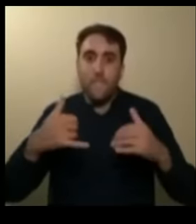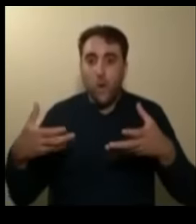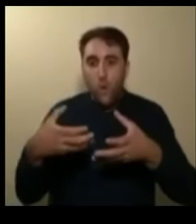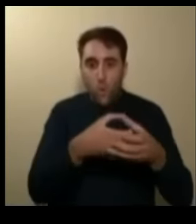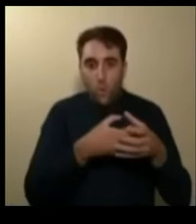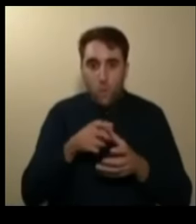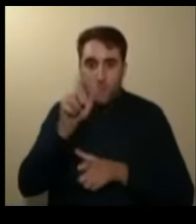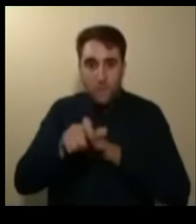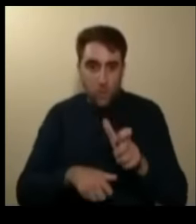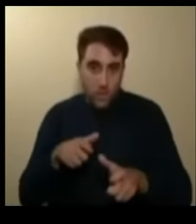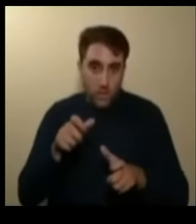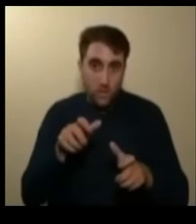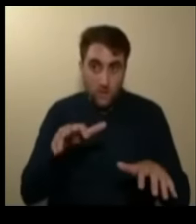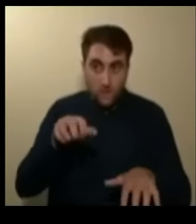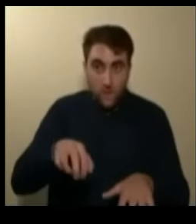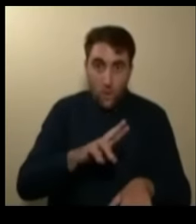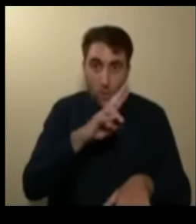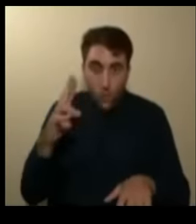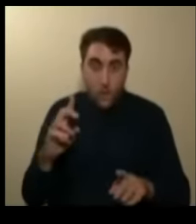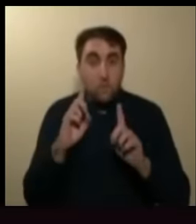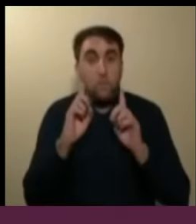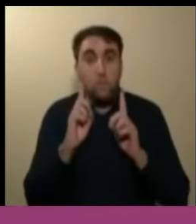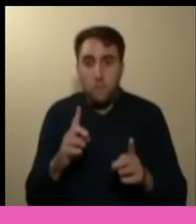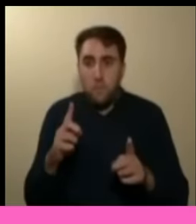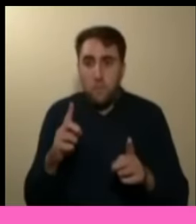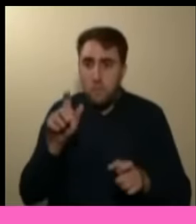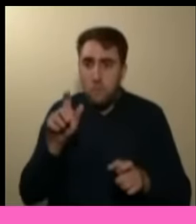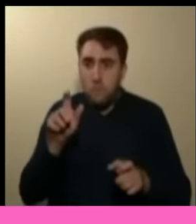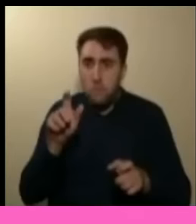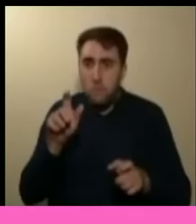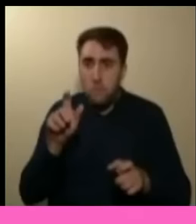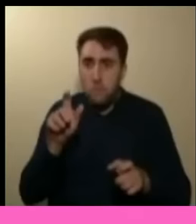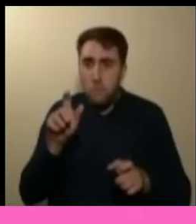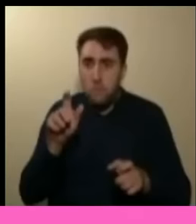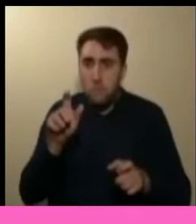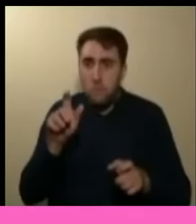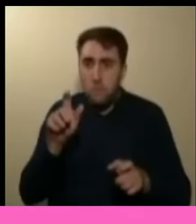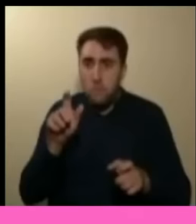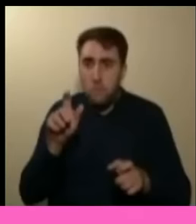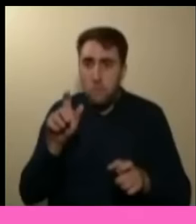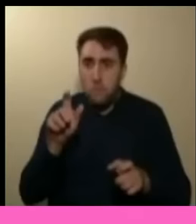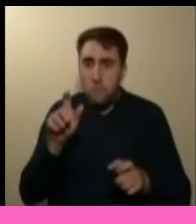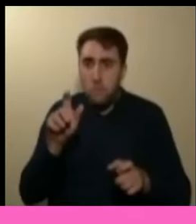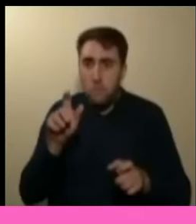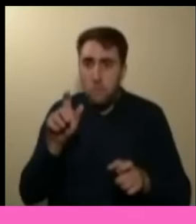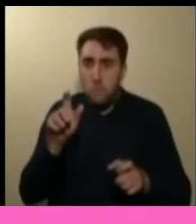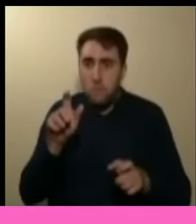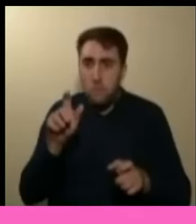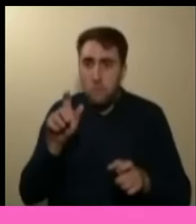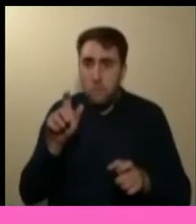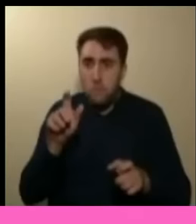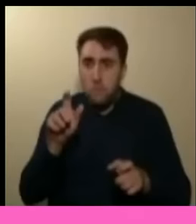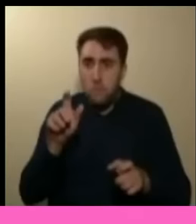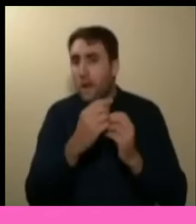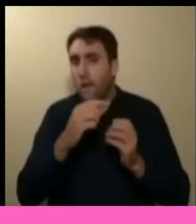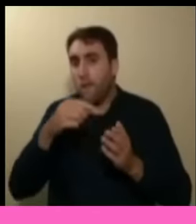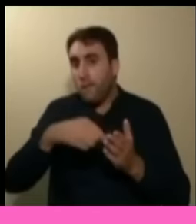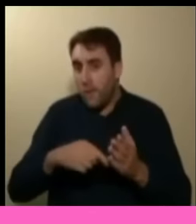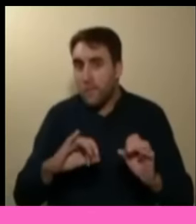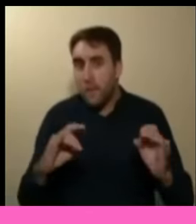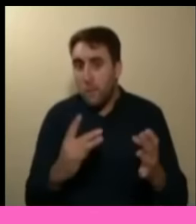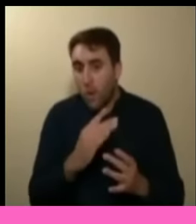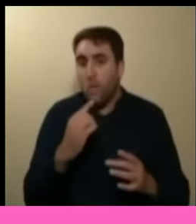de ciudadanos, también legítimamente, juntaron las firmas para llamar a referéndum, cosa que se desarrollará el próximo 27